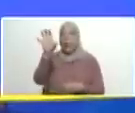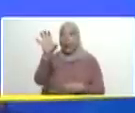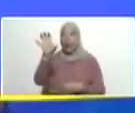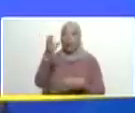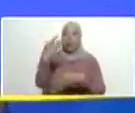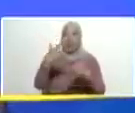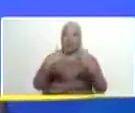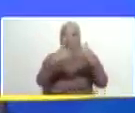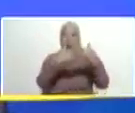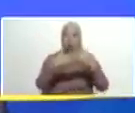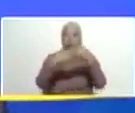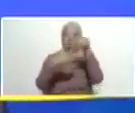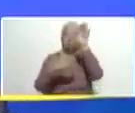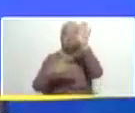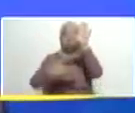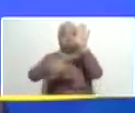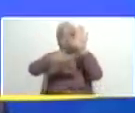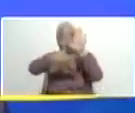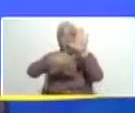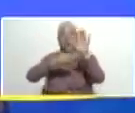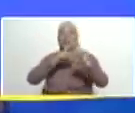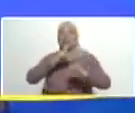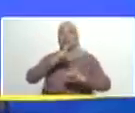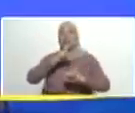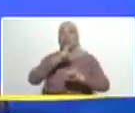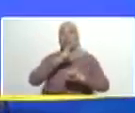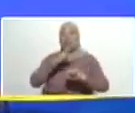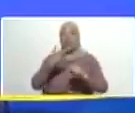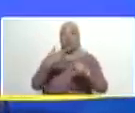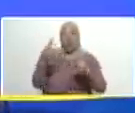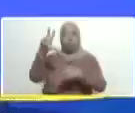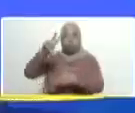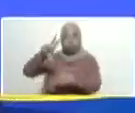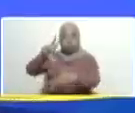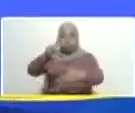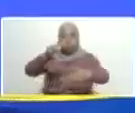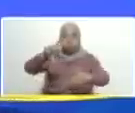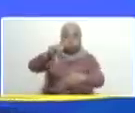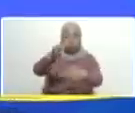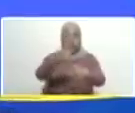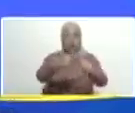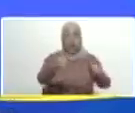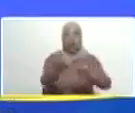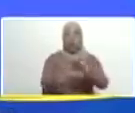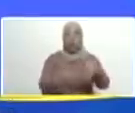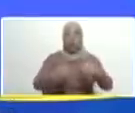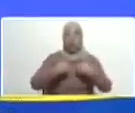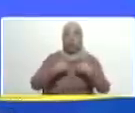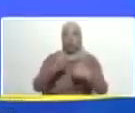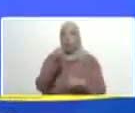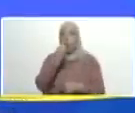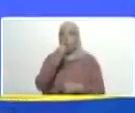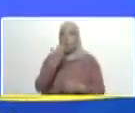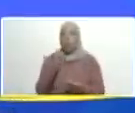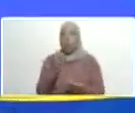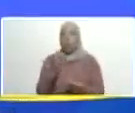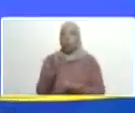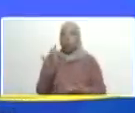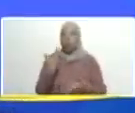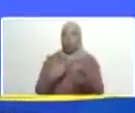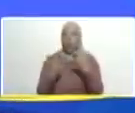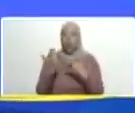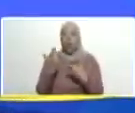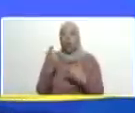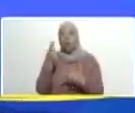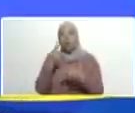pesar de todo esto podamos seguir aprovechando alimentos frescos de manera tal que esto es un